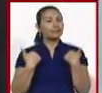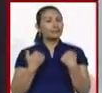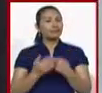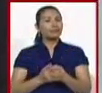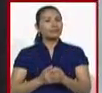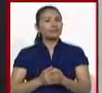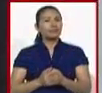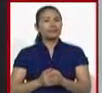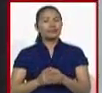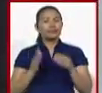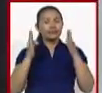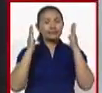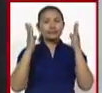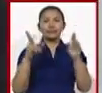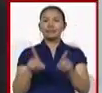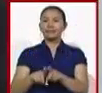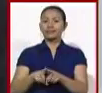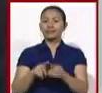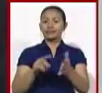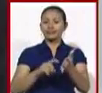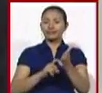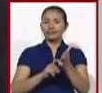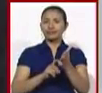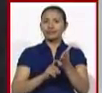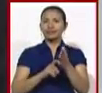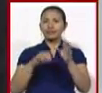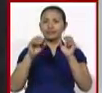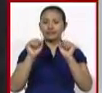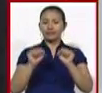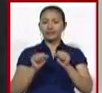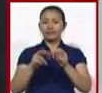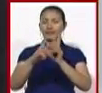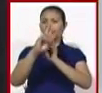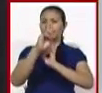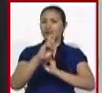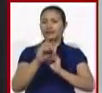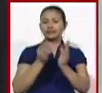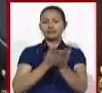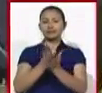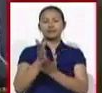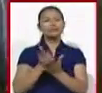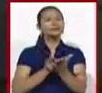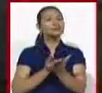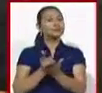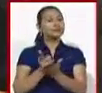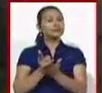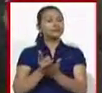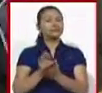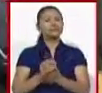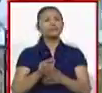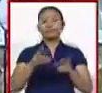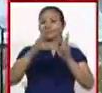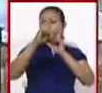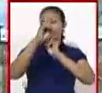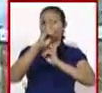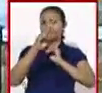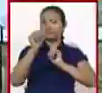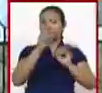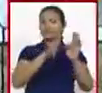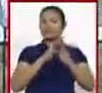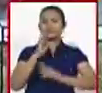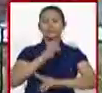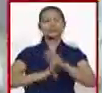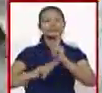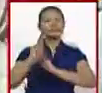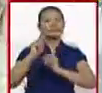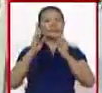a también exigir que se pueda respetar los derechos humanos, respetar a la